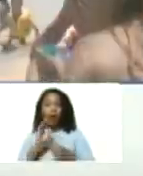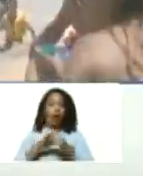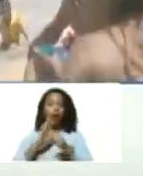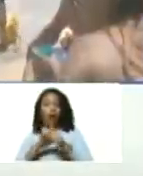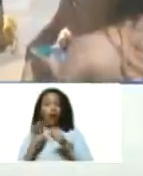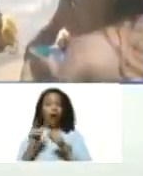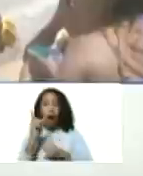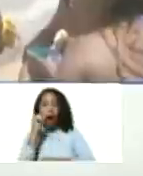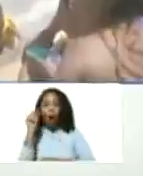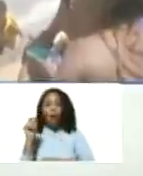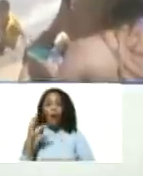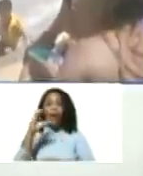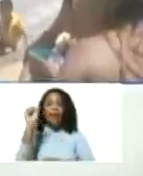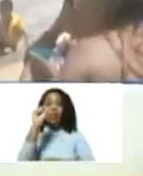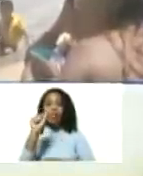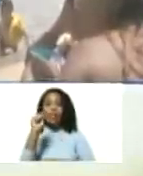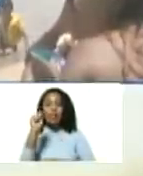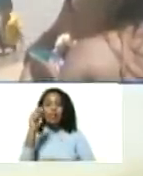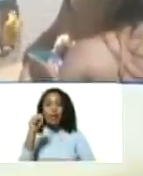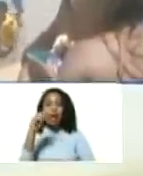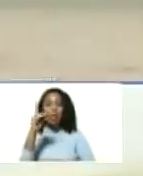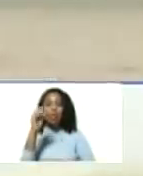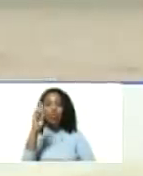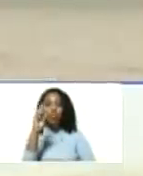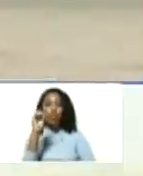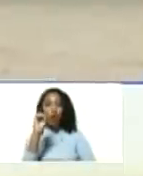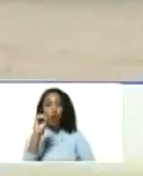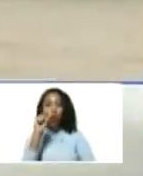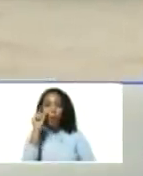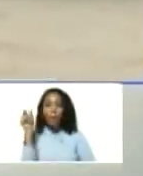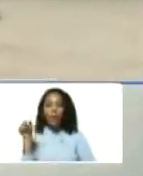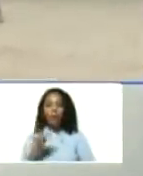el gran sandro sandro